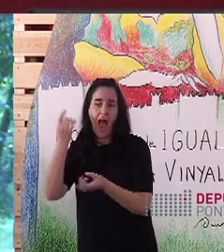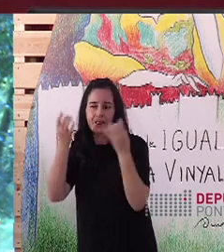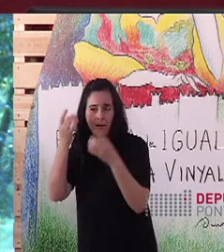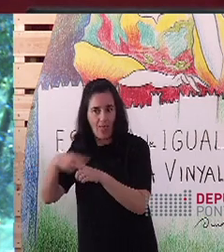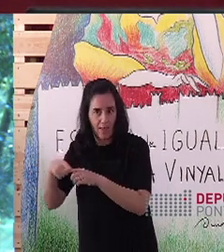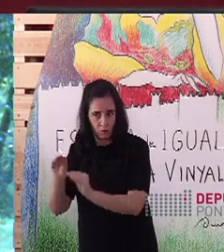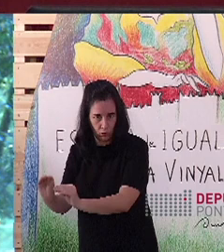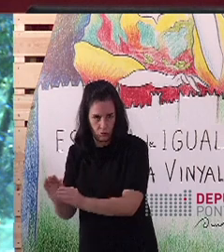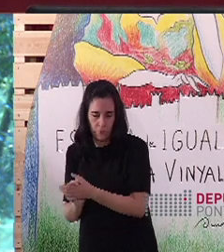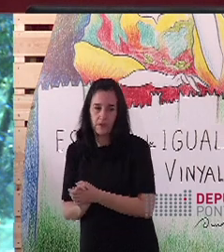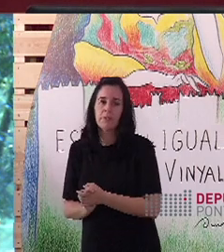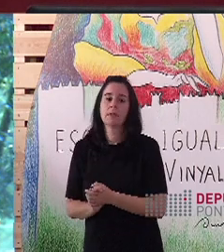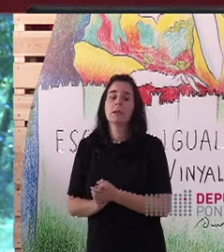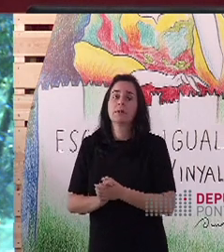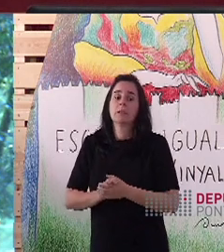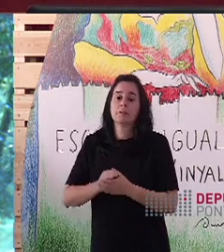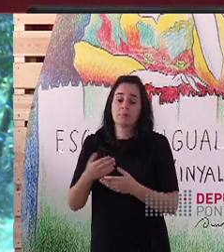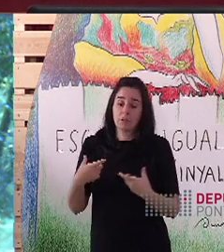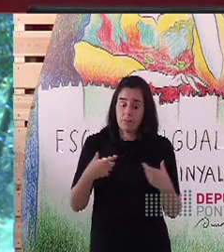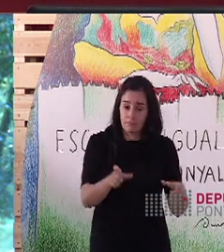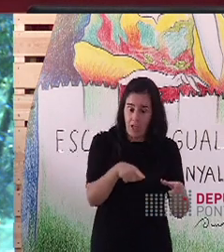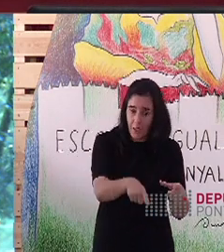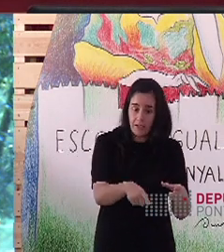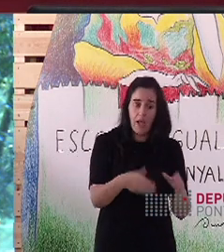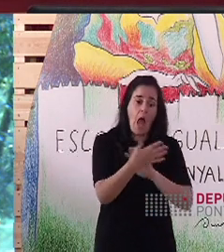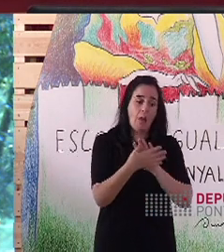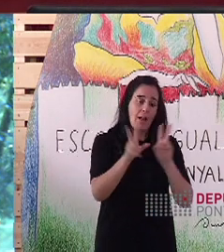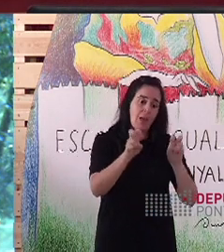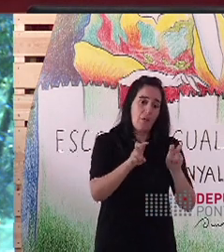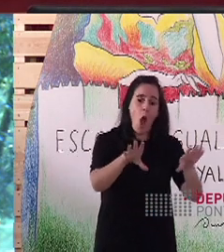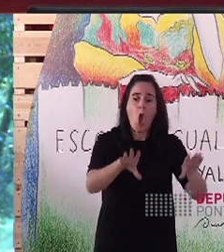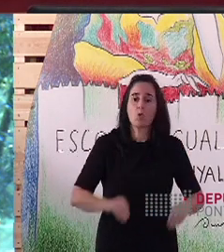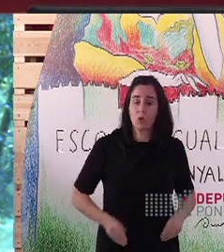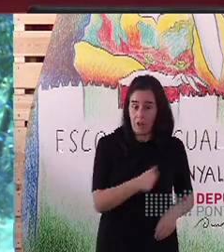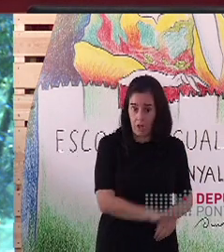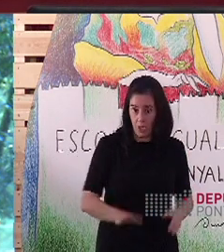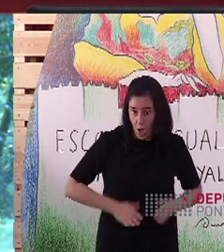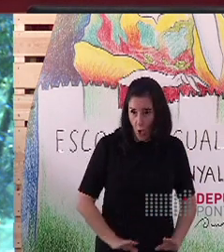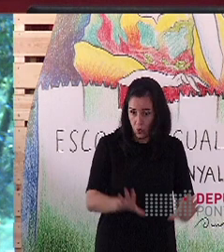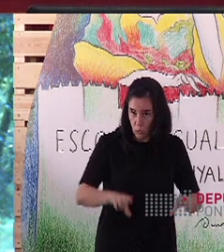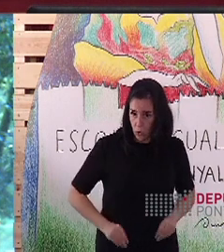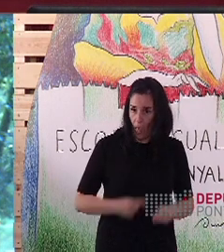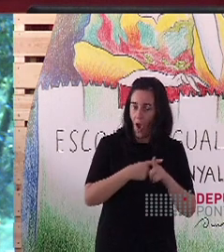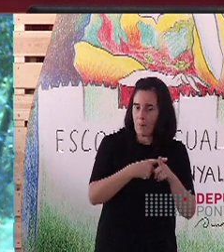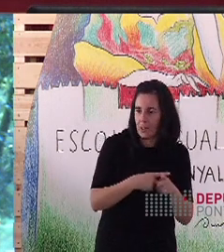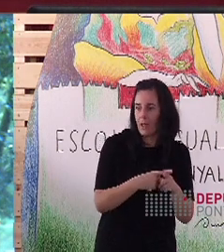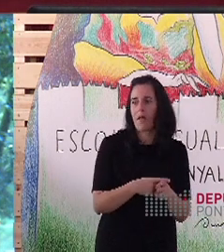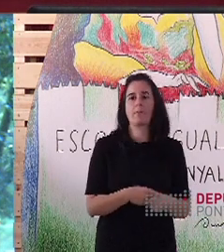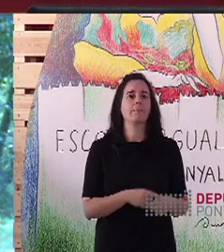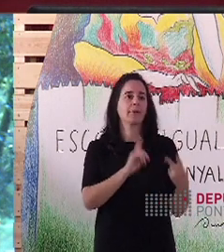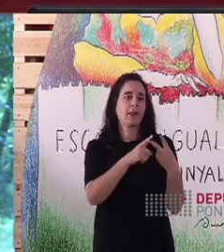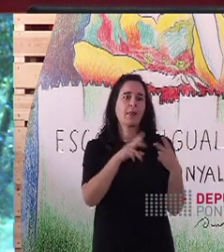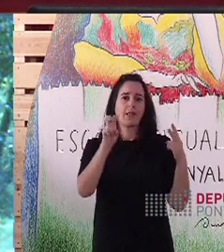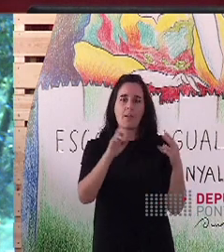está con el tema de la custodia compartida, con el tema de la paridad, con el tema